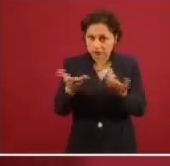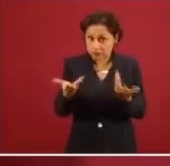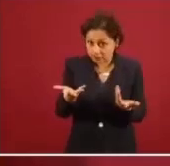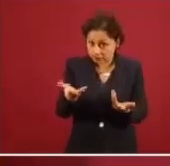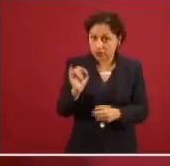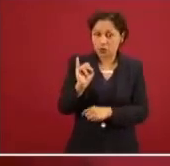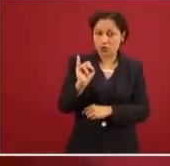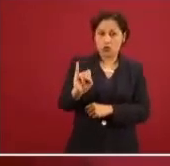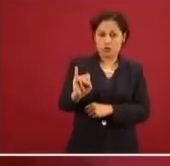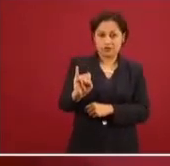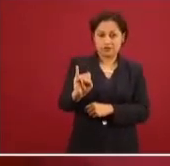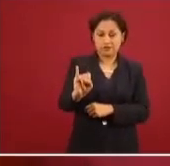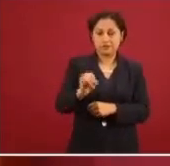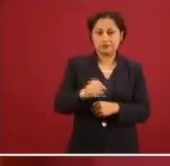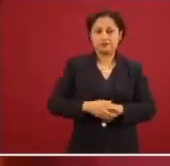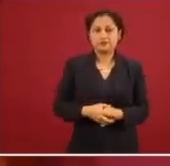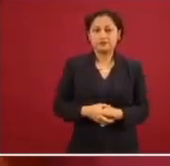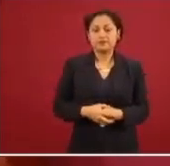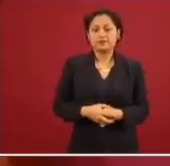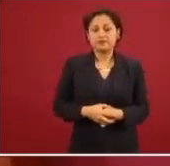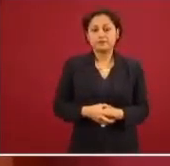Y ya una vez que